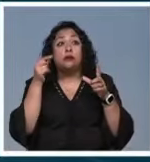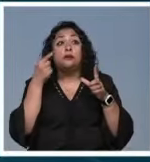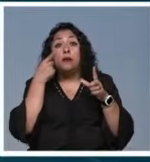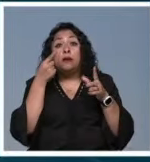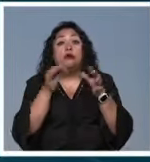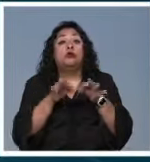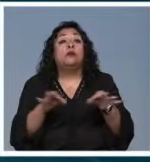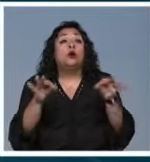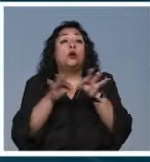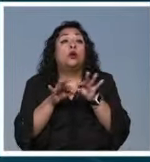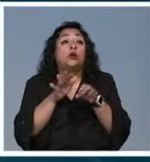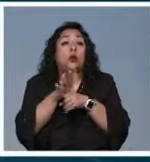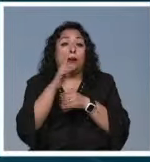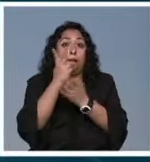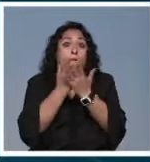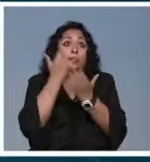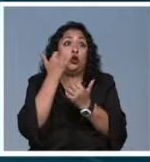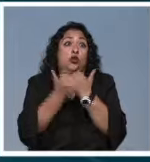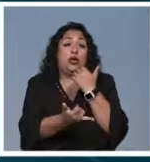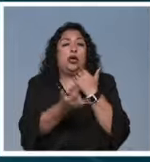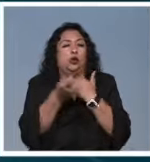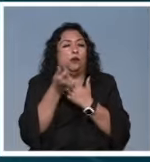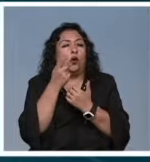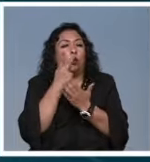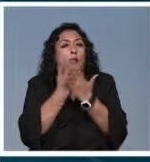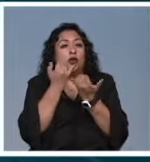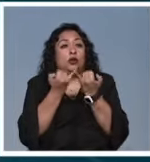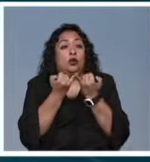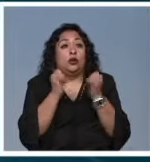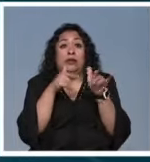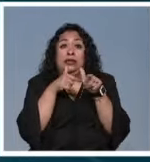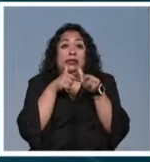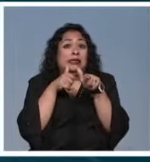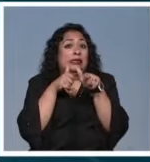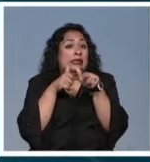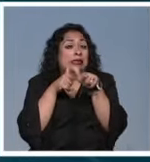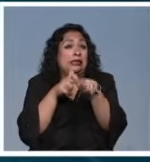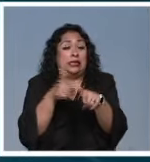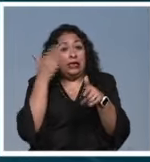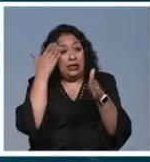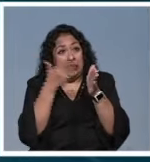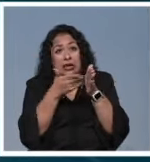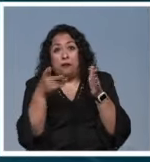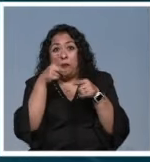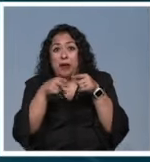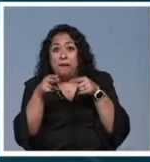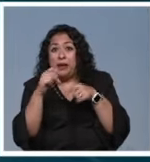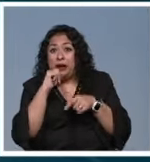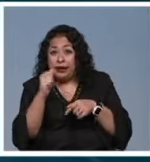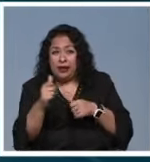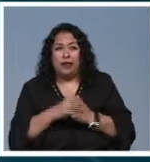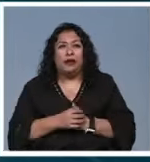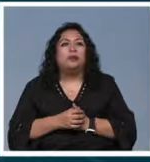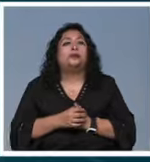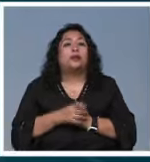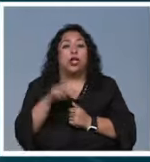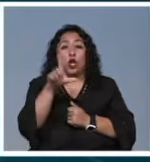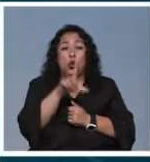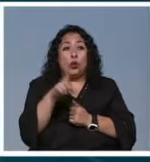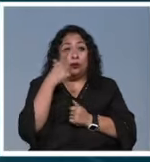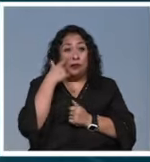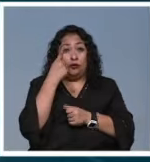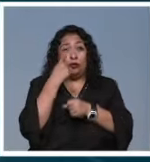cuenta pues, que es un proyecto, uno de los pocos proyectos independientes que se han mantenido de pie en tanto tiempo sin interrupciones. Este lunes se